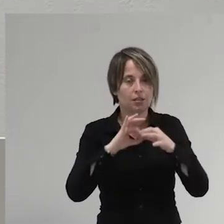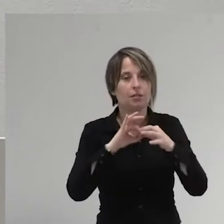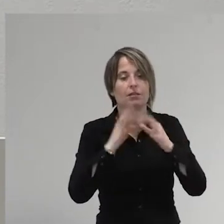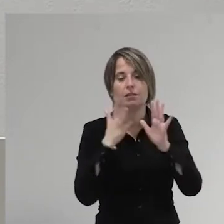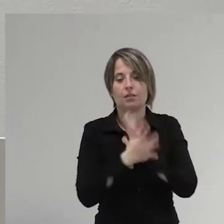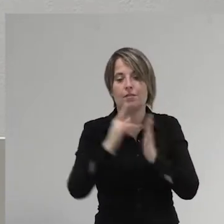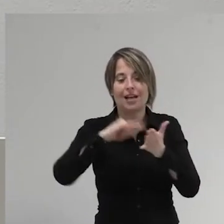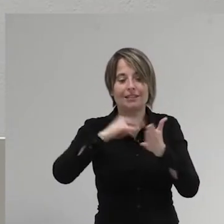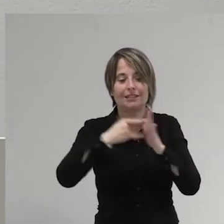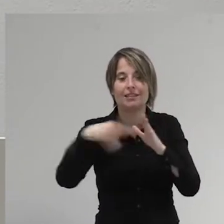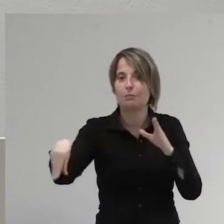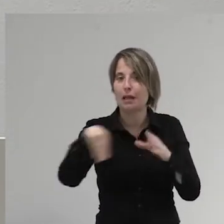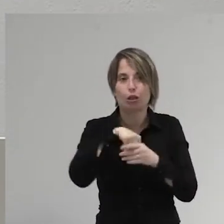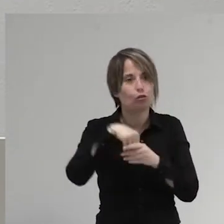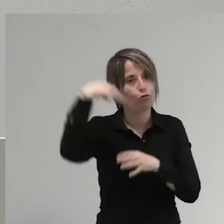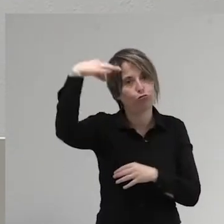mismo sistema,